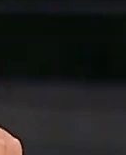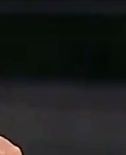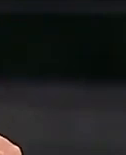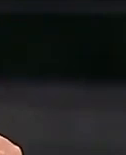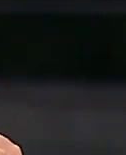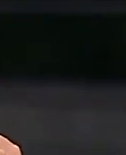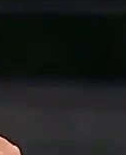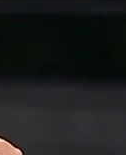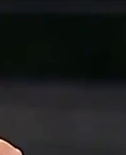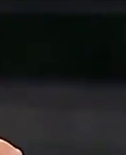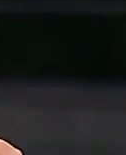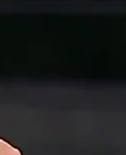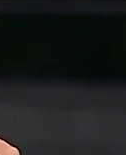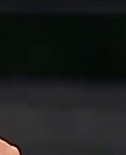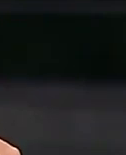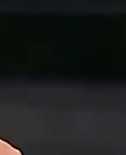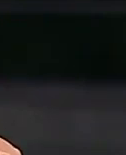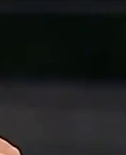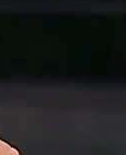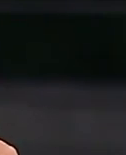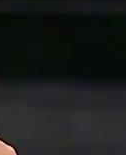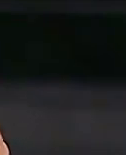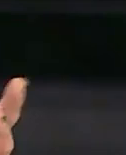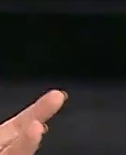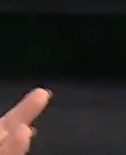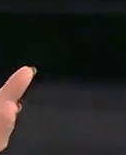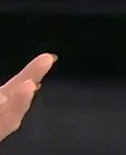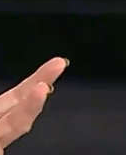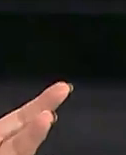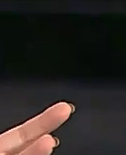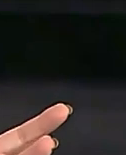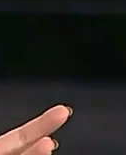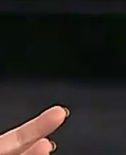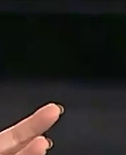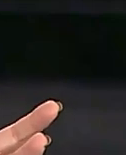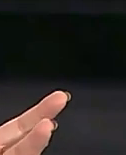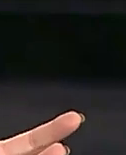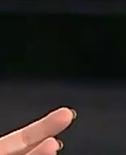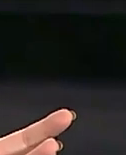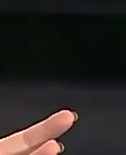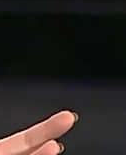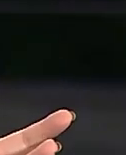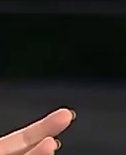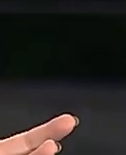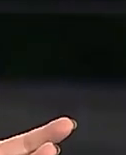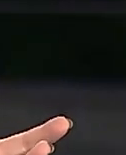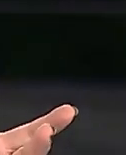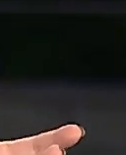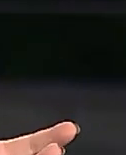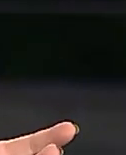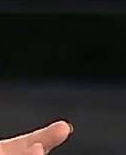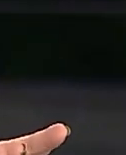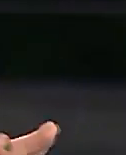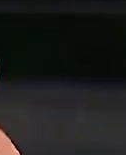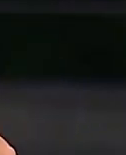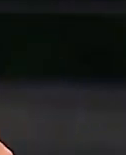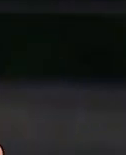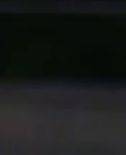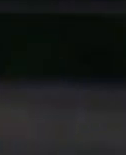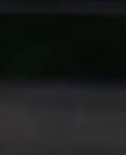los instrumentos de gestión. Lo que haría es, primero, revisar que estén acompañados los proyectos que hay propuestos,